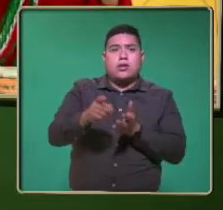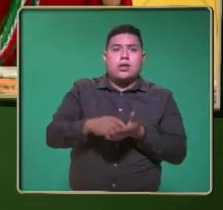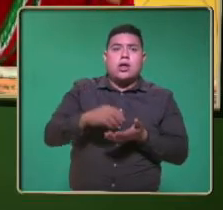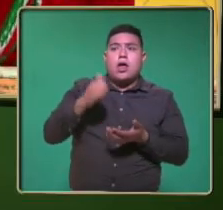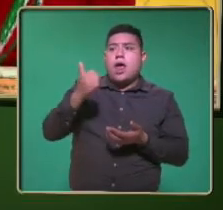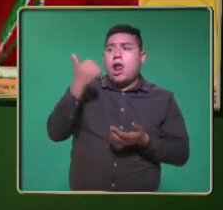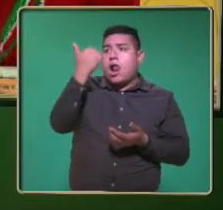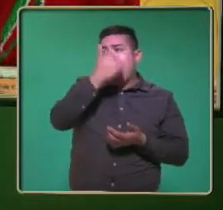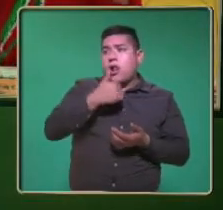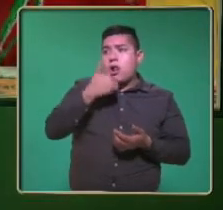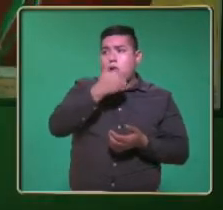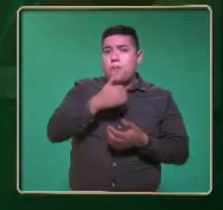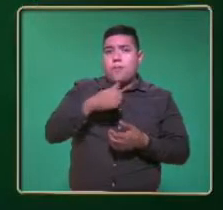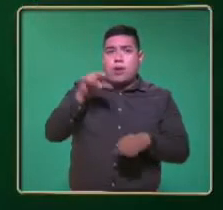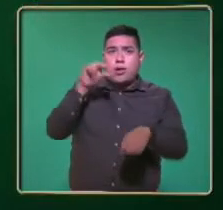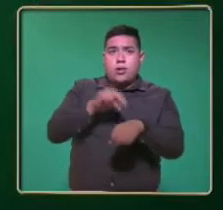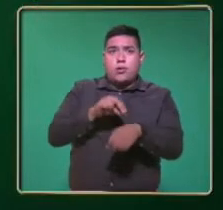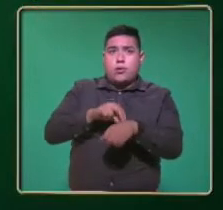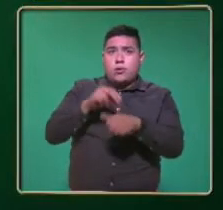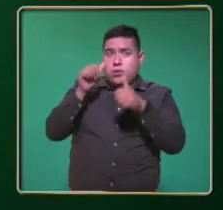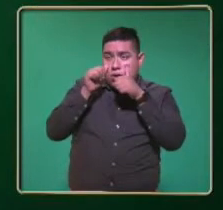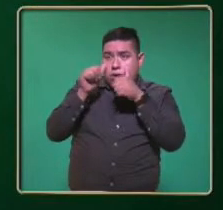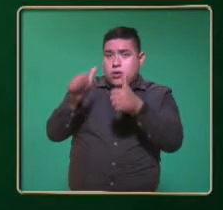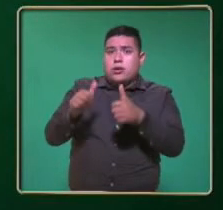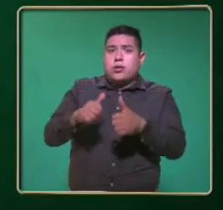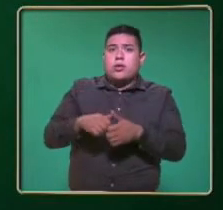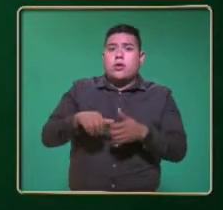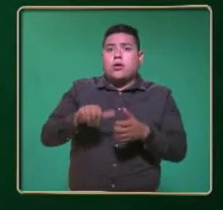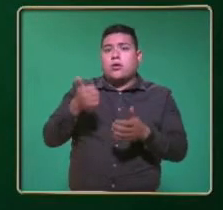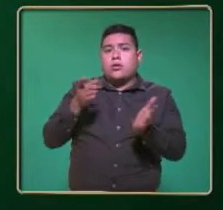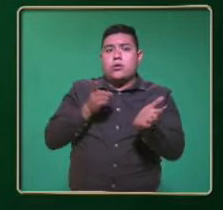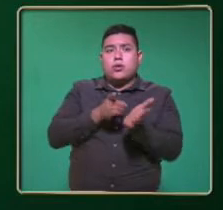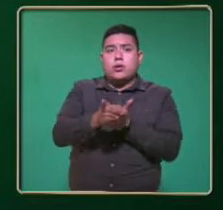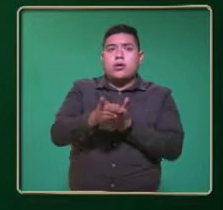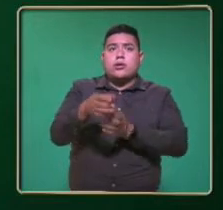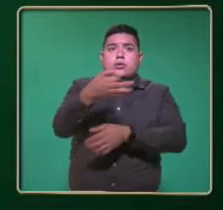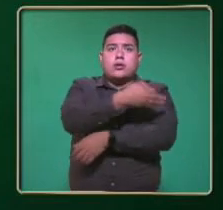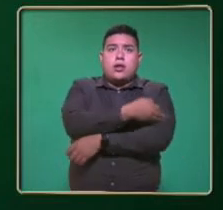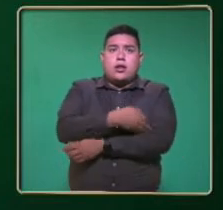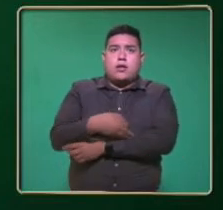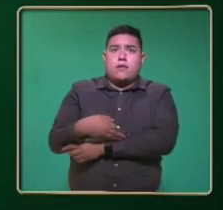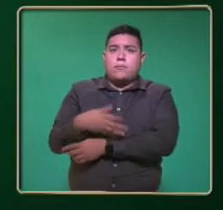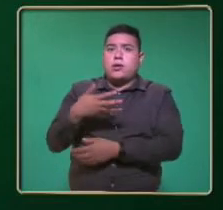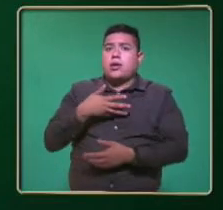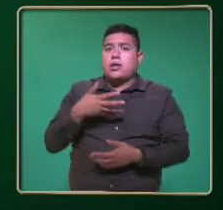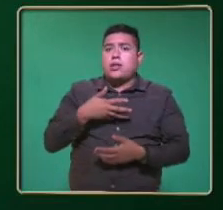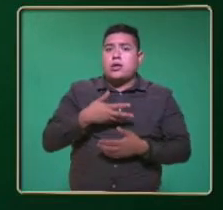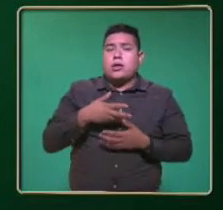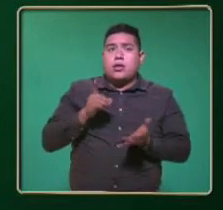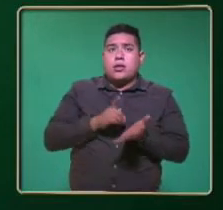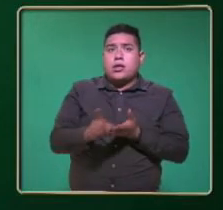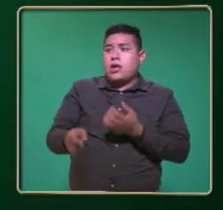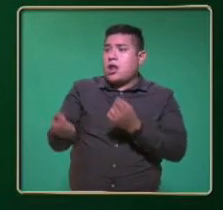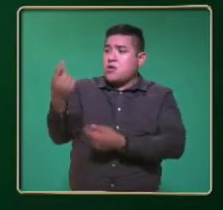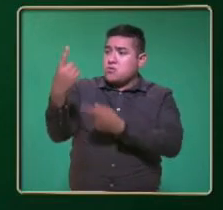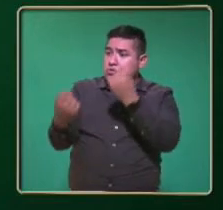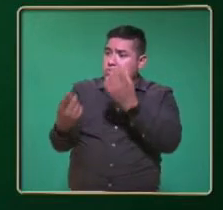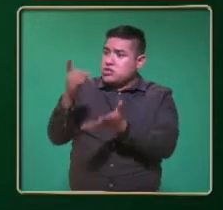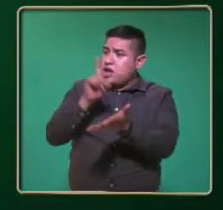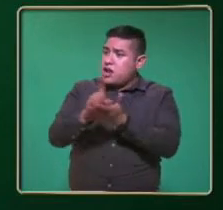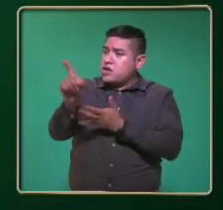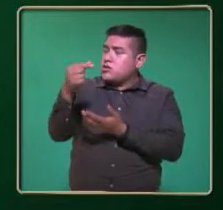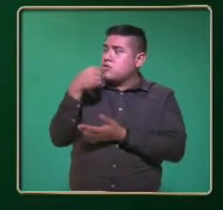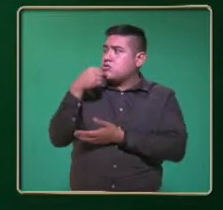esa atención médica. Otro derecho que también tiene, pues, es a la familia, por mencionar algunos de los derechos de los